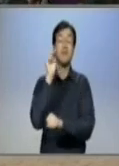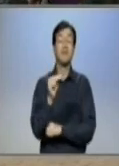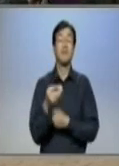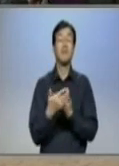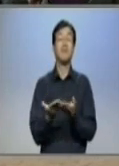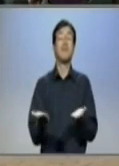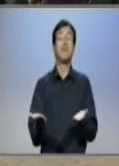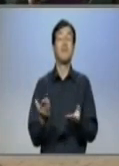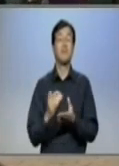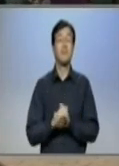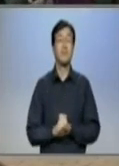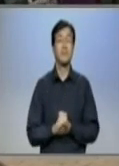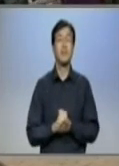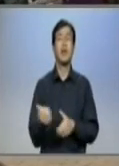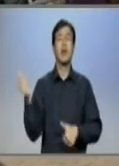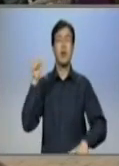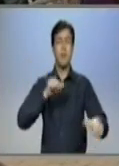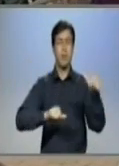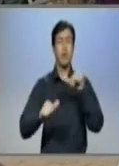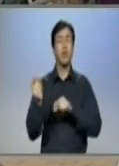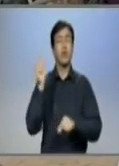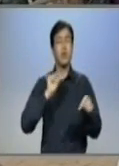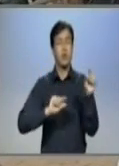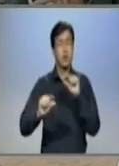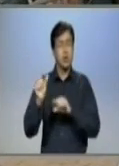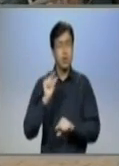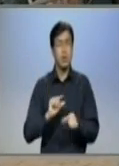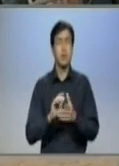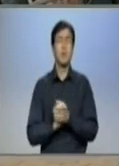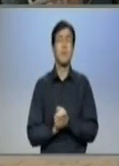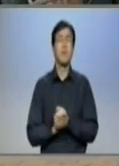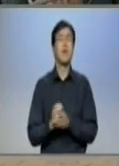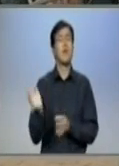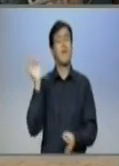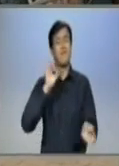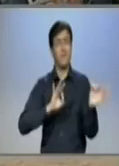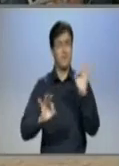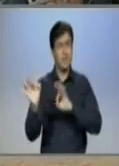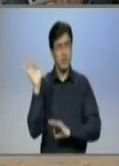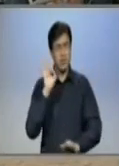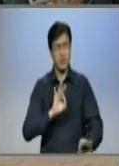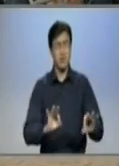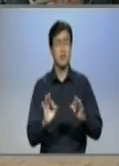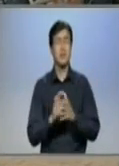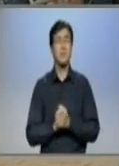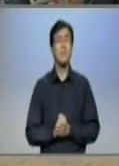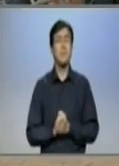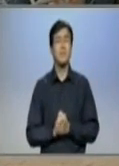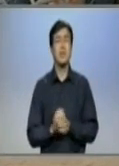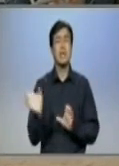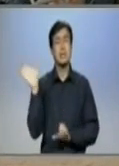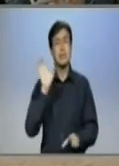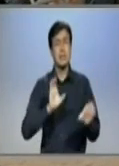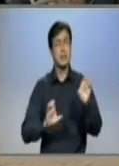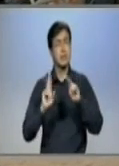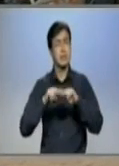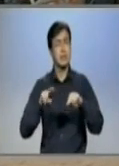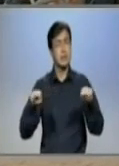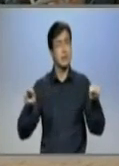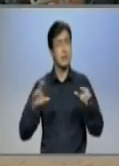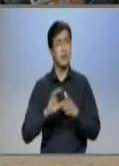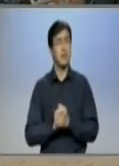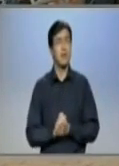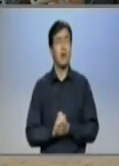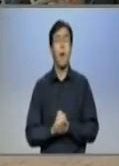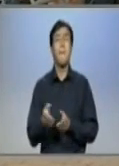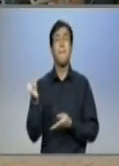con un laboratorio de química, un laboratorio de física, un laboratorio de ciencias naturales, un laboratorio